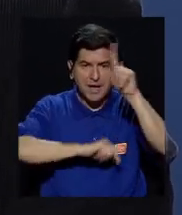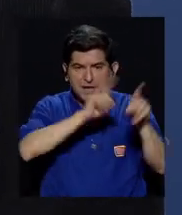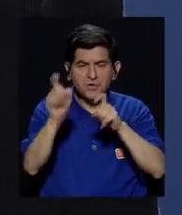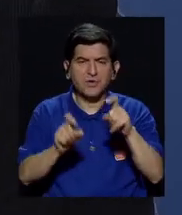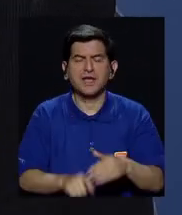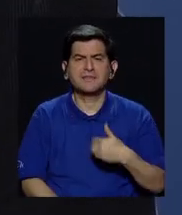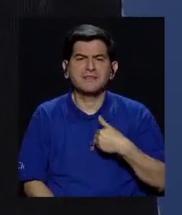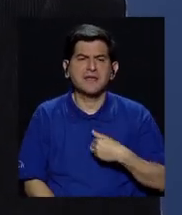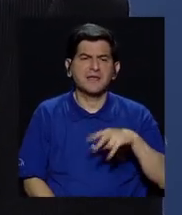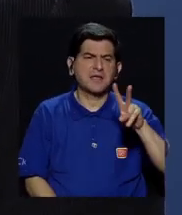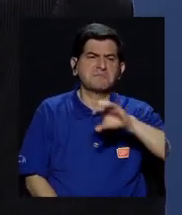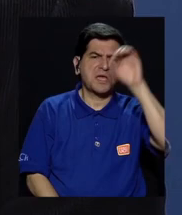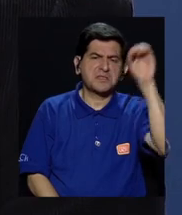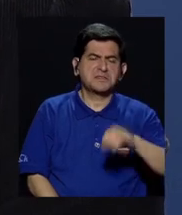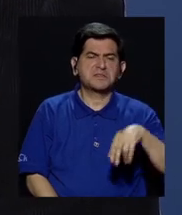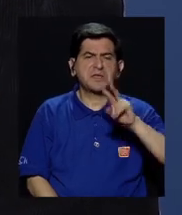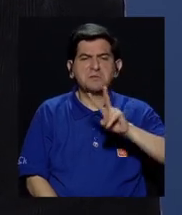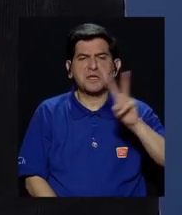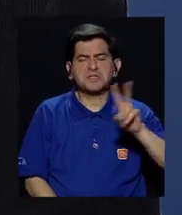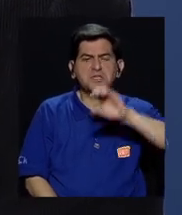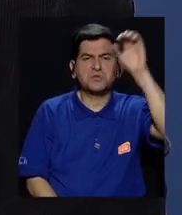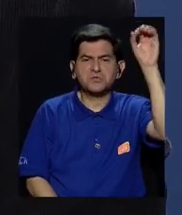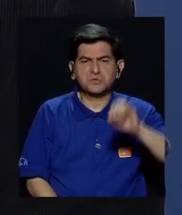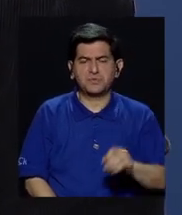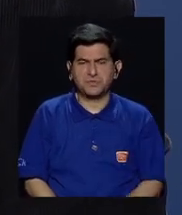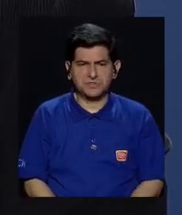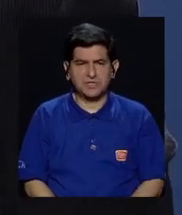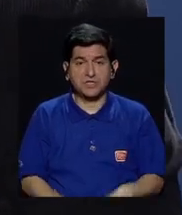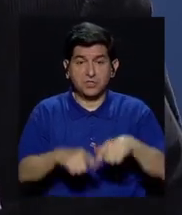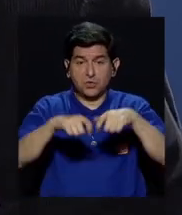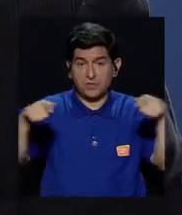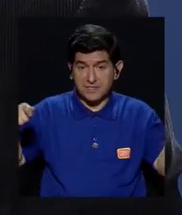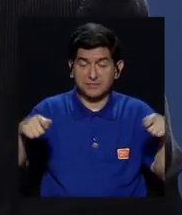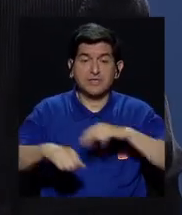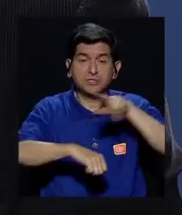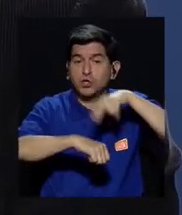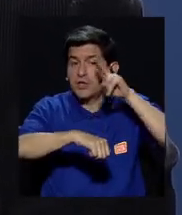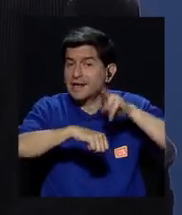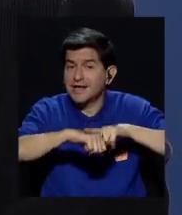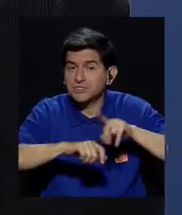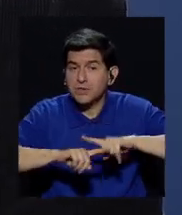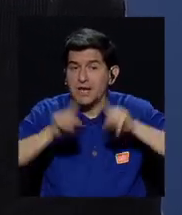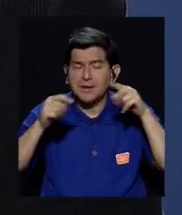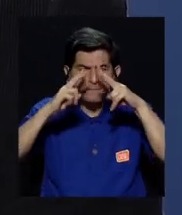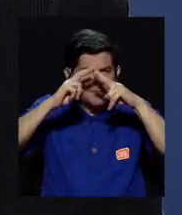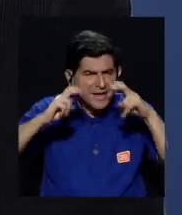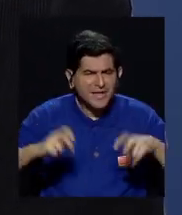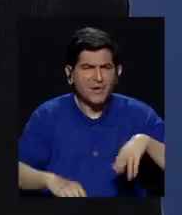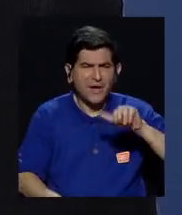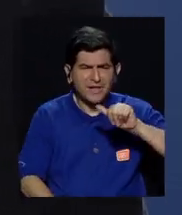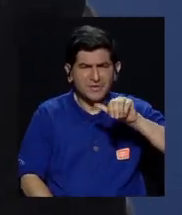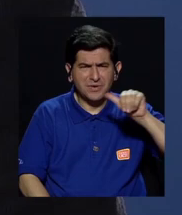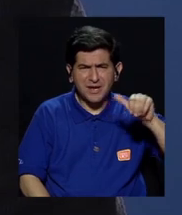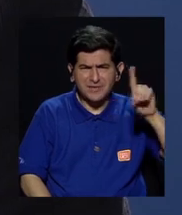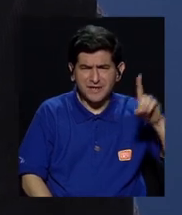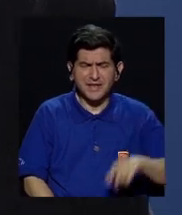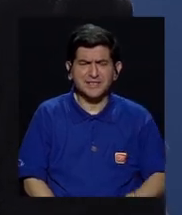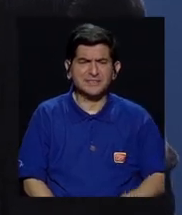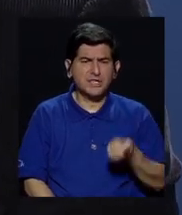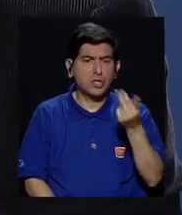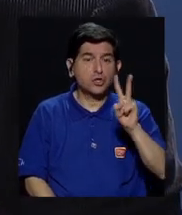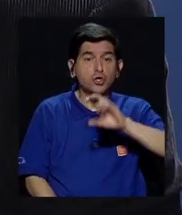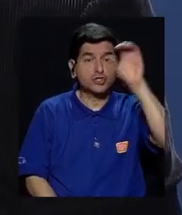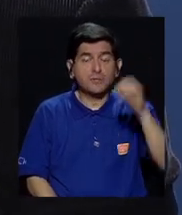encuestas aparece con un 20 por ciento 22 por ciento el de badama años a nivel nacional pero cuando usted revisa antonio albert sólo tiene el 12 por ciento